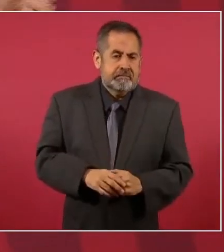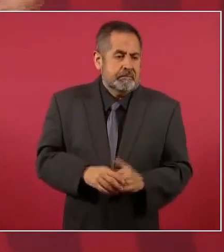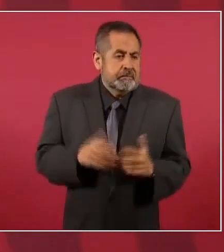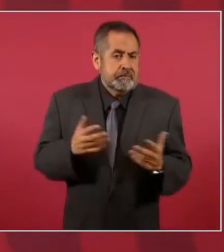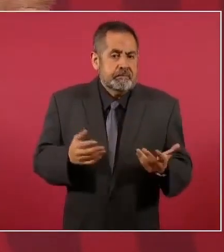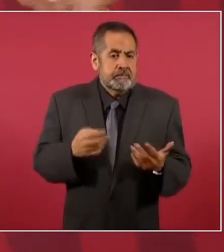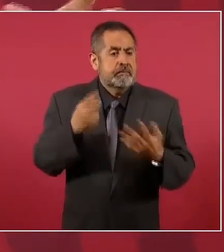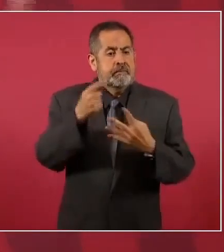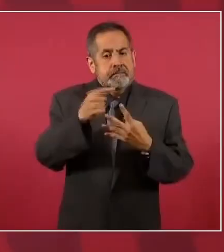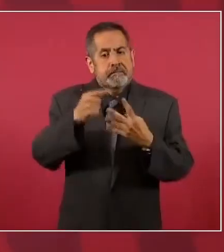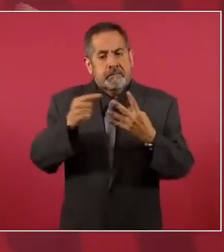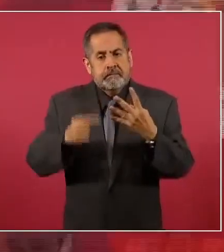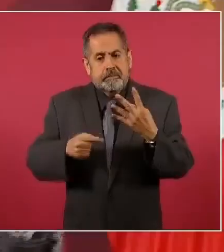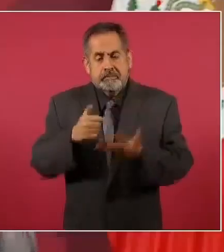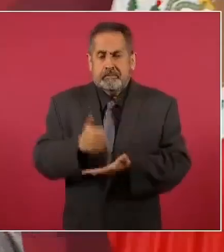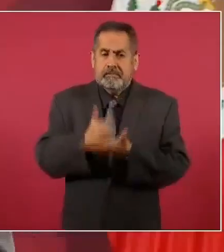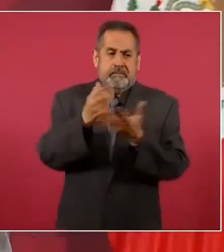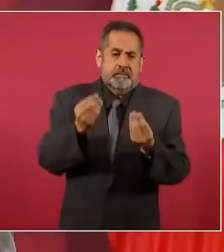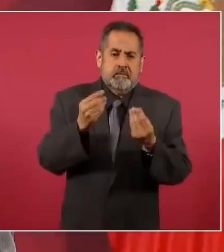Entonces, todo eso nos ayuda mucho.